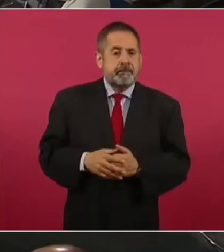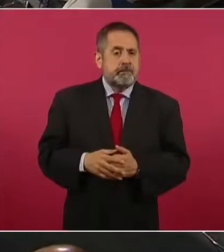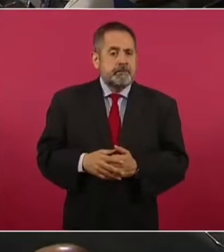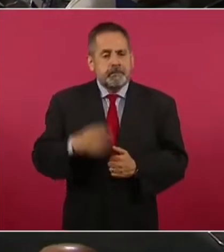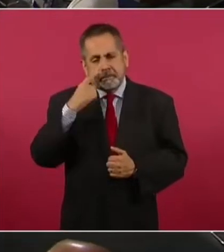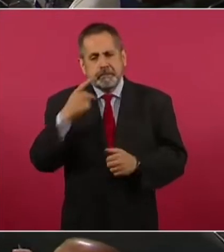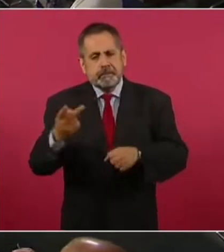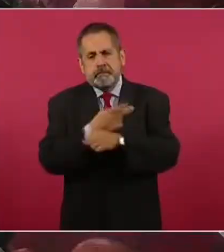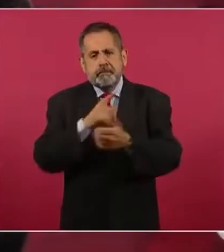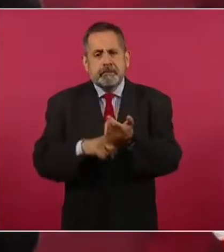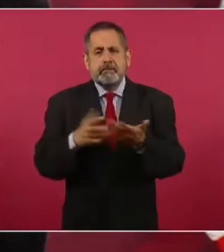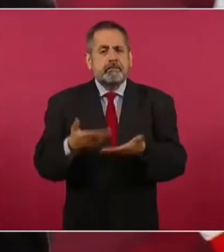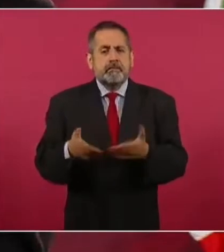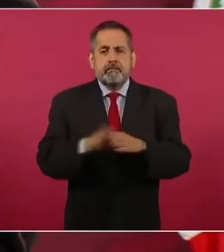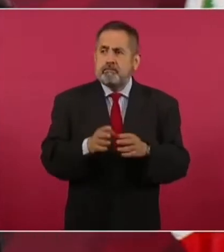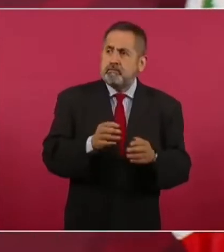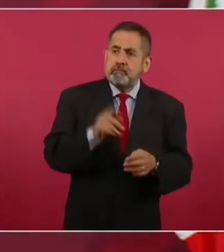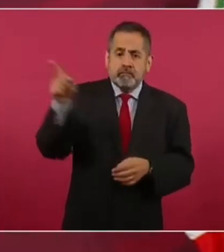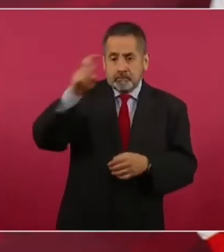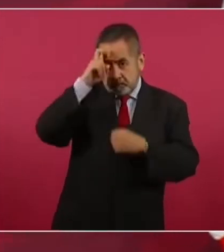¿cómo se lleva gas a Europa